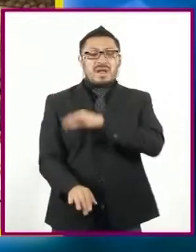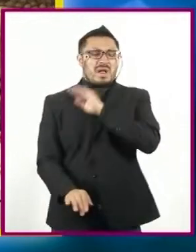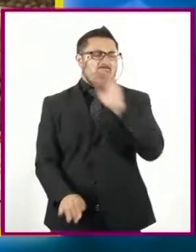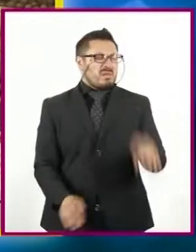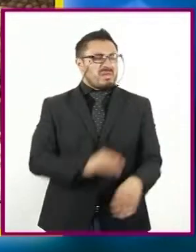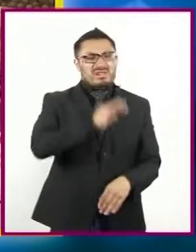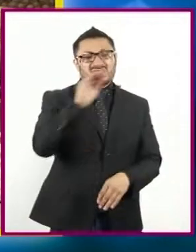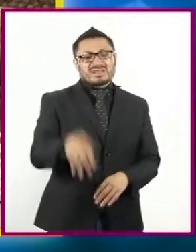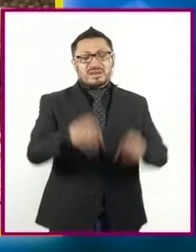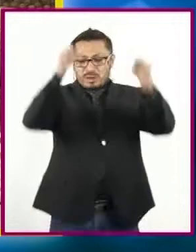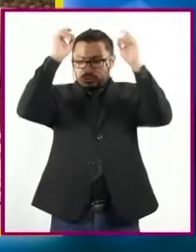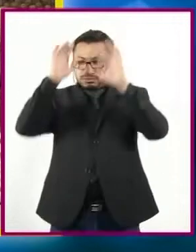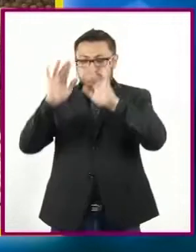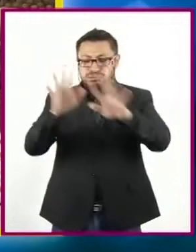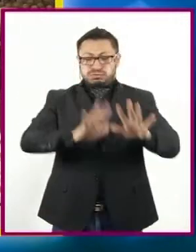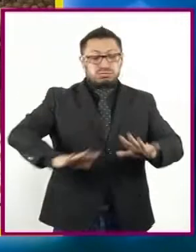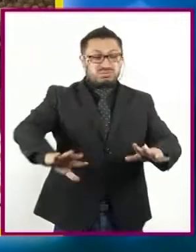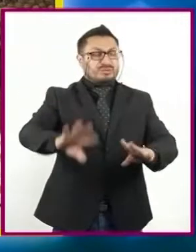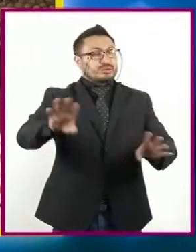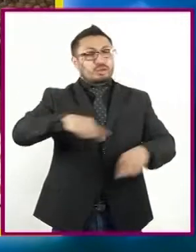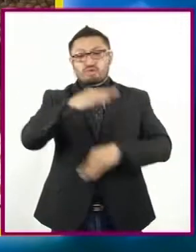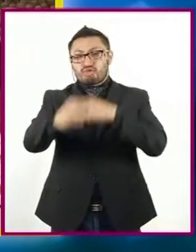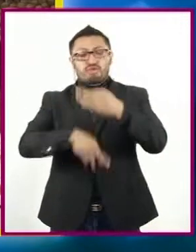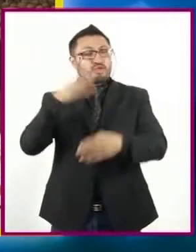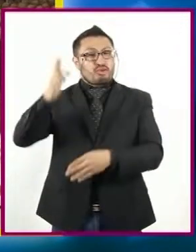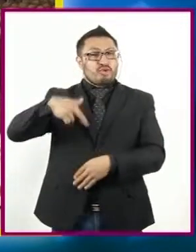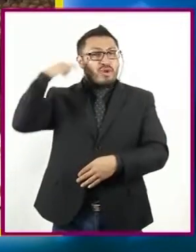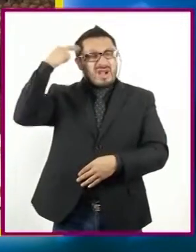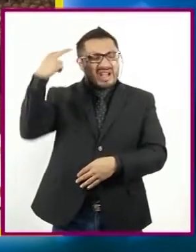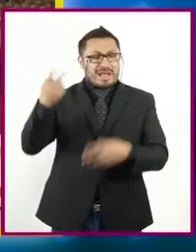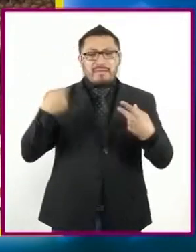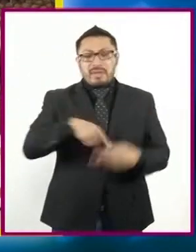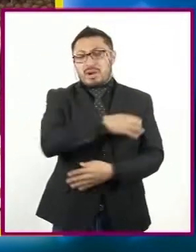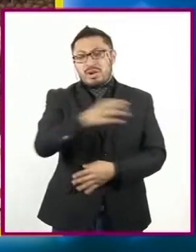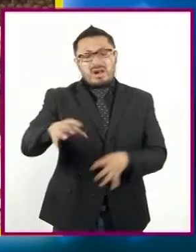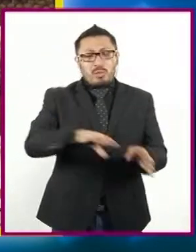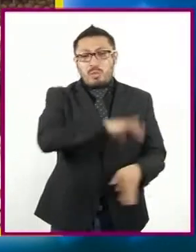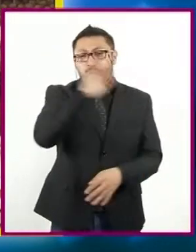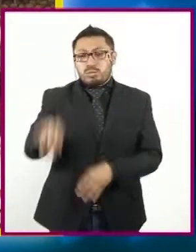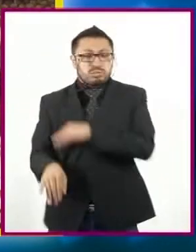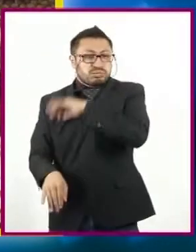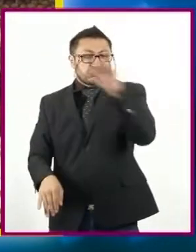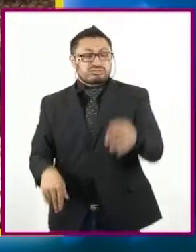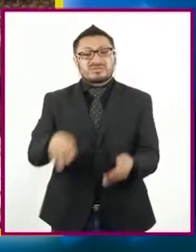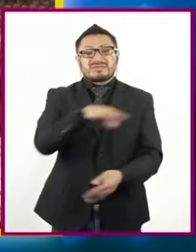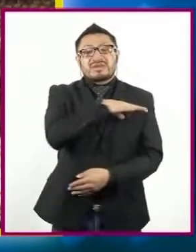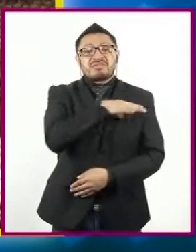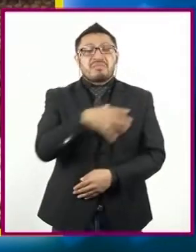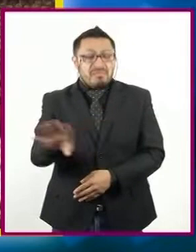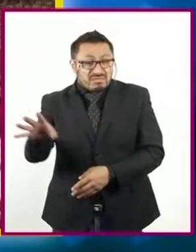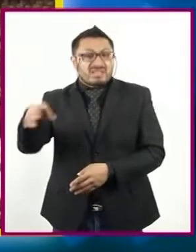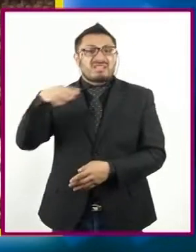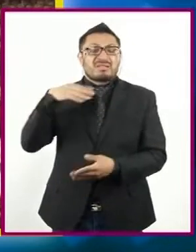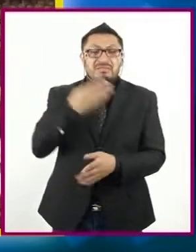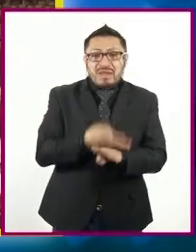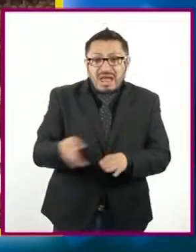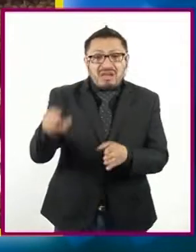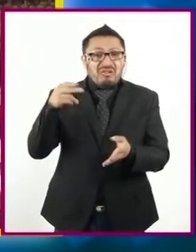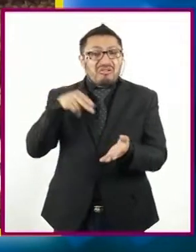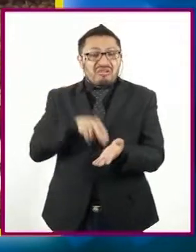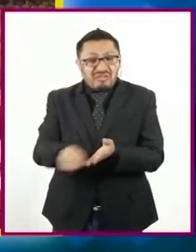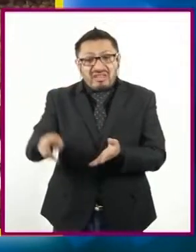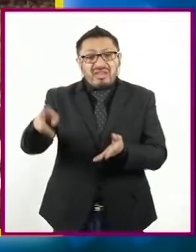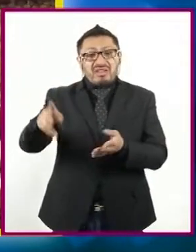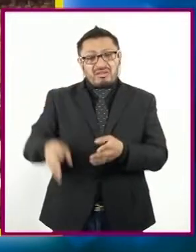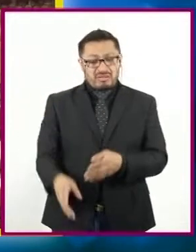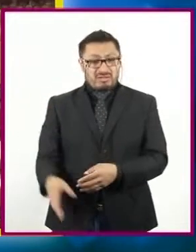villa, llevándose por igual al rey y al campesino, al blanco y al negro, al que se resigna y al que